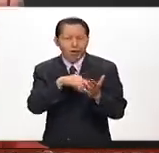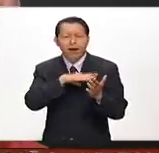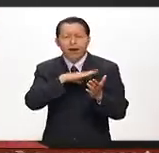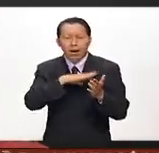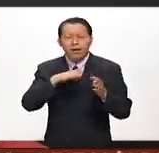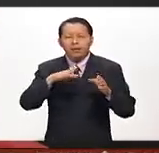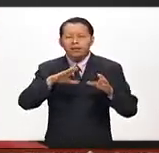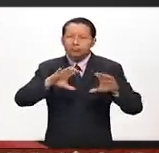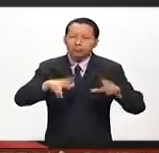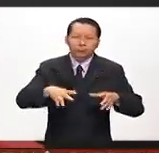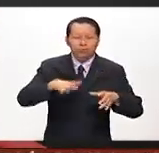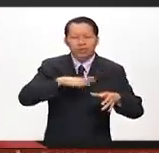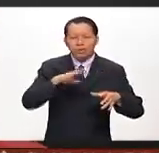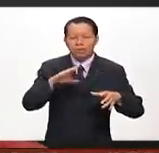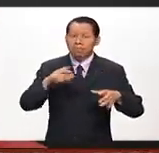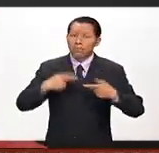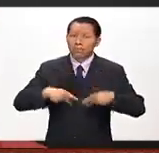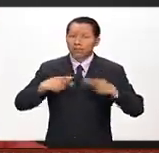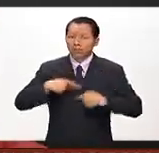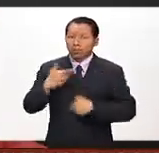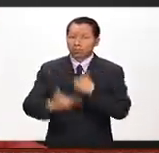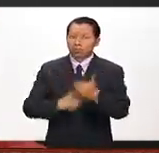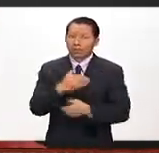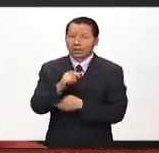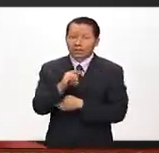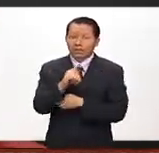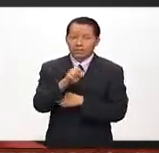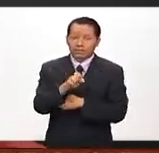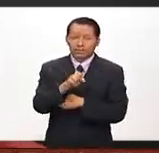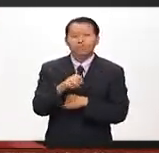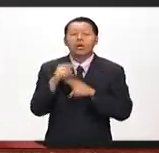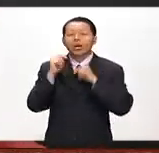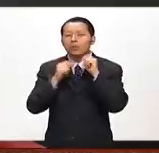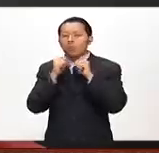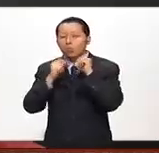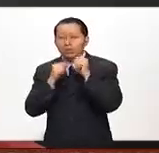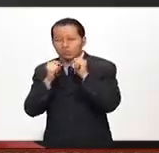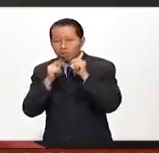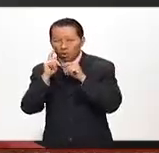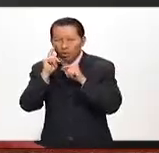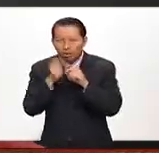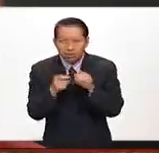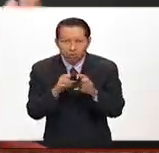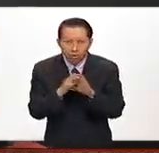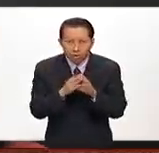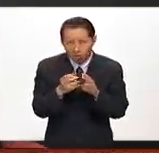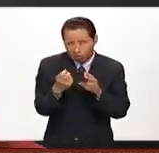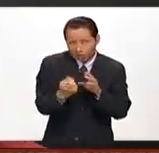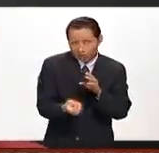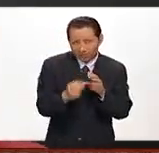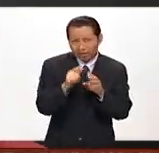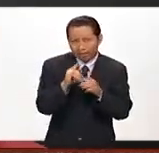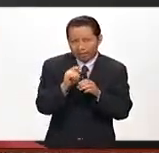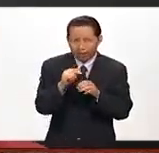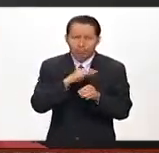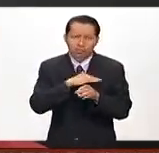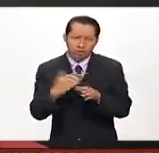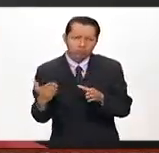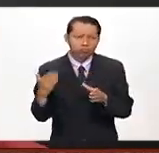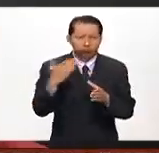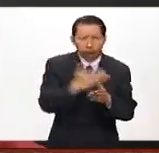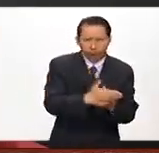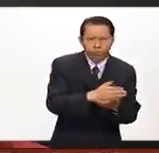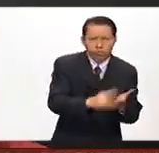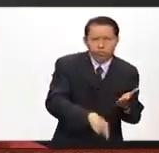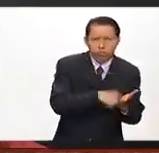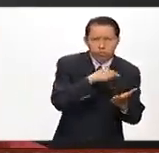pernocta un cliente, ¿no? Y del área de turismo, bueno, ¿cómo hace ese cliente para llegar a ese lugar?